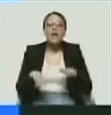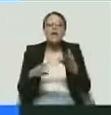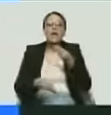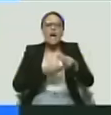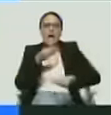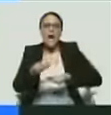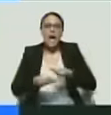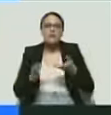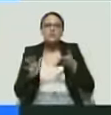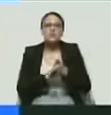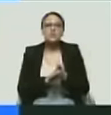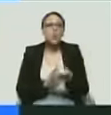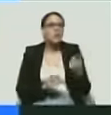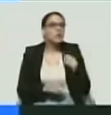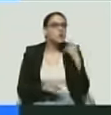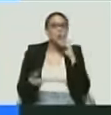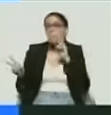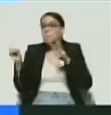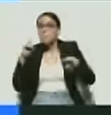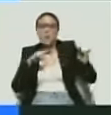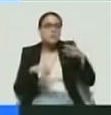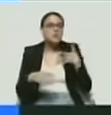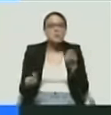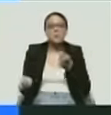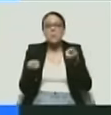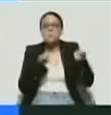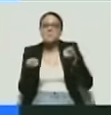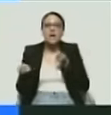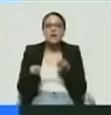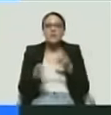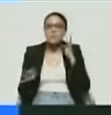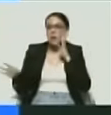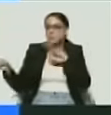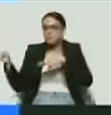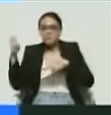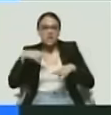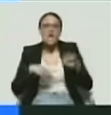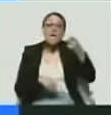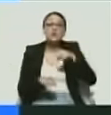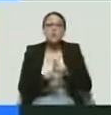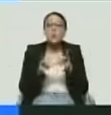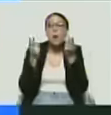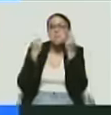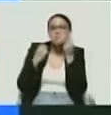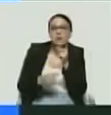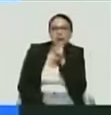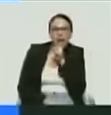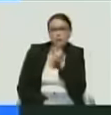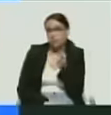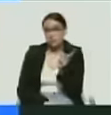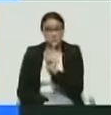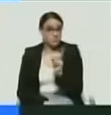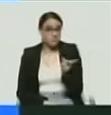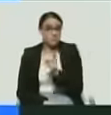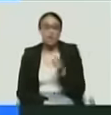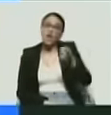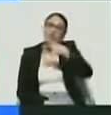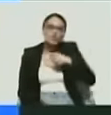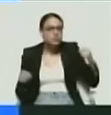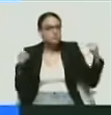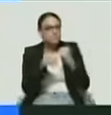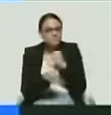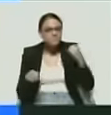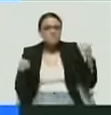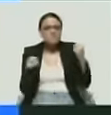canalizar el fervor electoral del pueblo de Venezuela. Y nosotros, a la chita callando, estamos preparando nuestra poderosa maquinaria